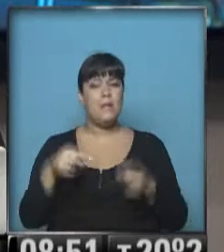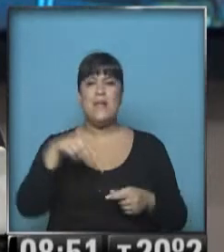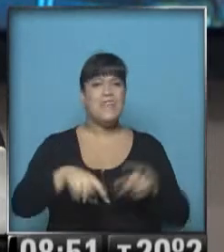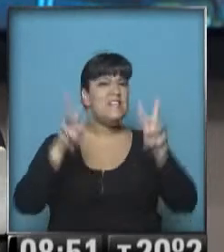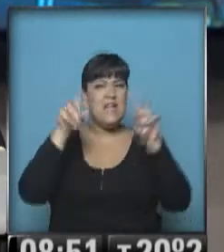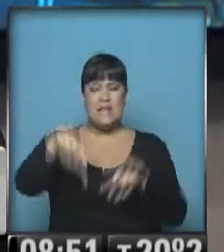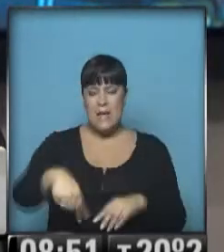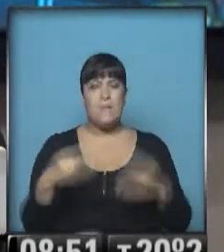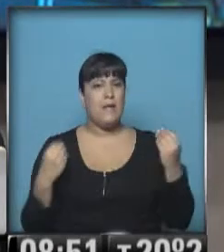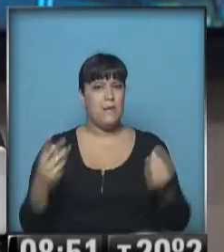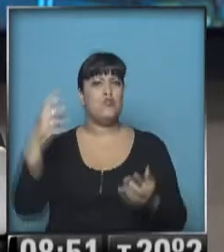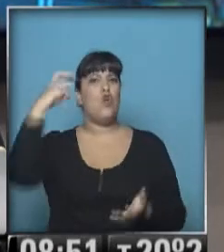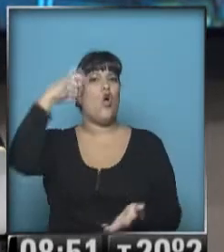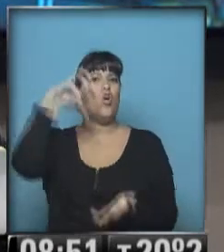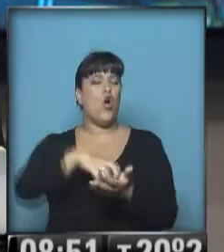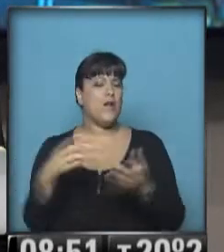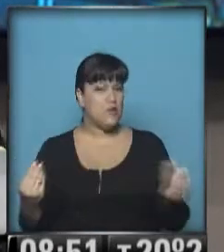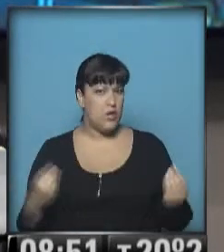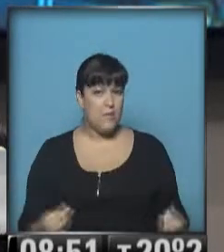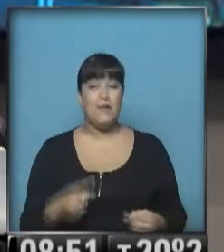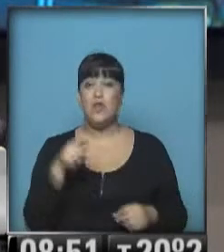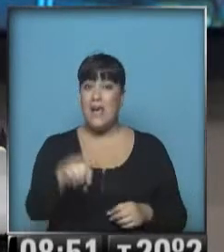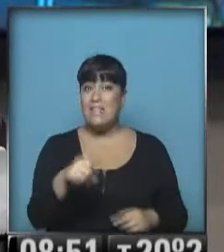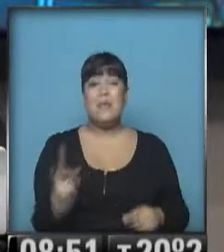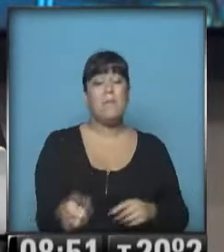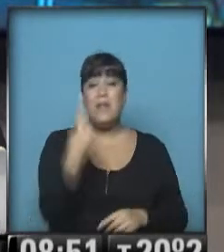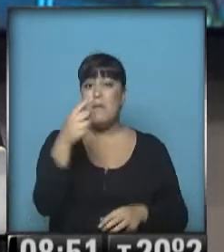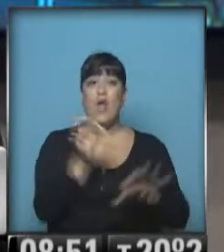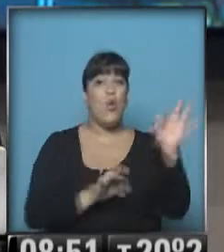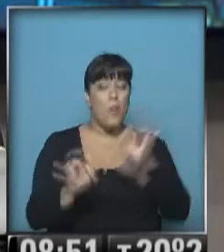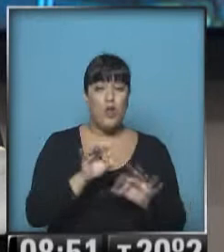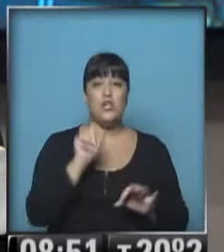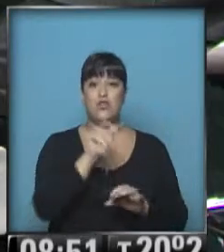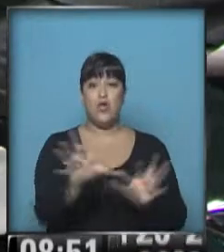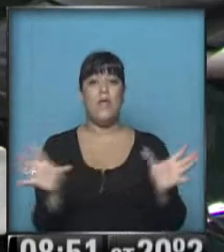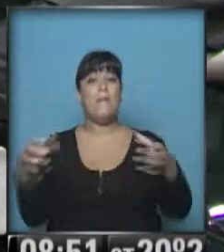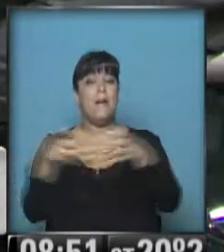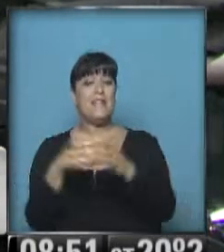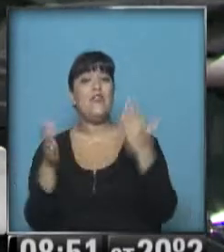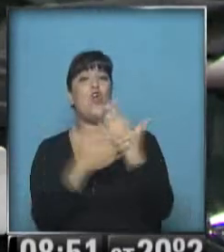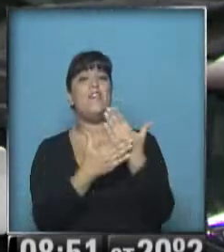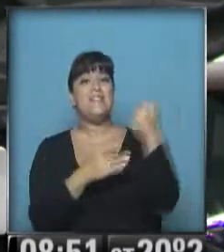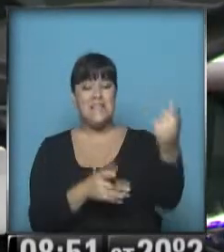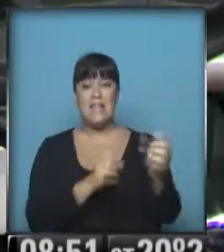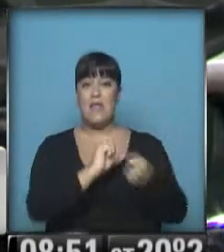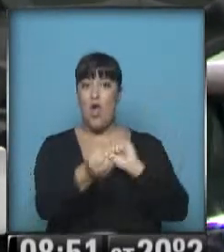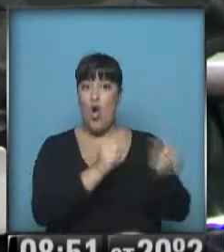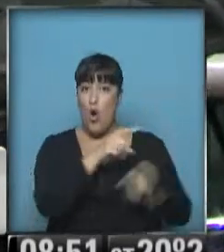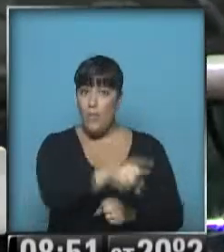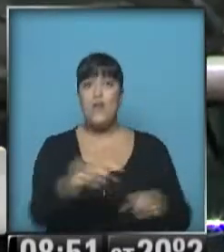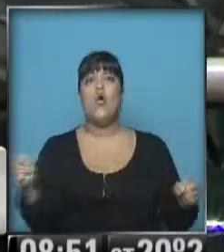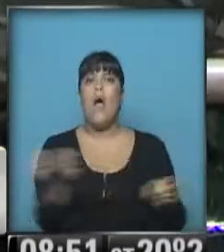esta semana en el congreso de la nación que fue el primer proyecto a esos de un partido de izquierda del partido obrero que es